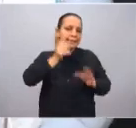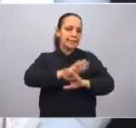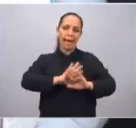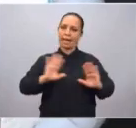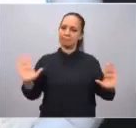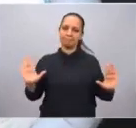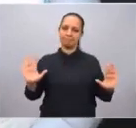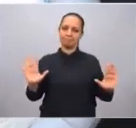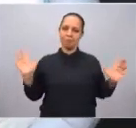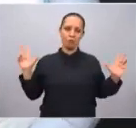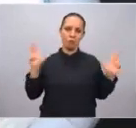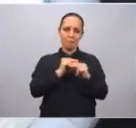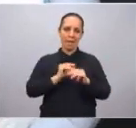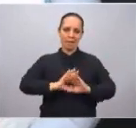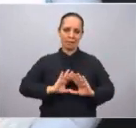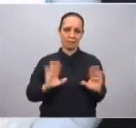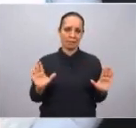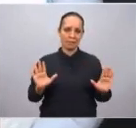las instancias